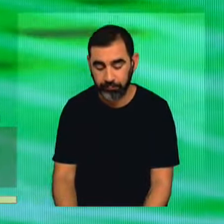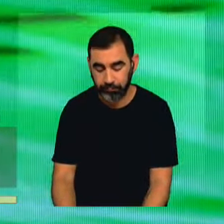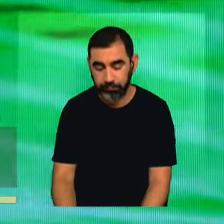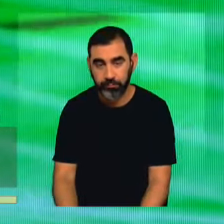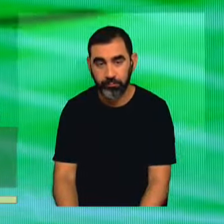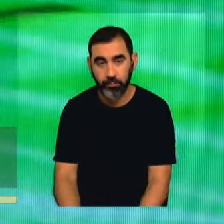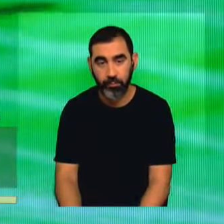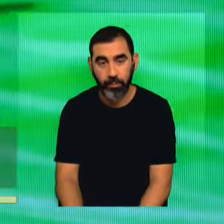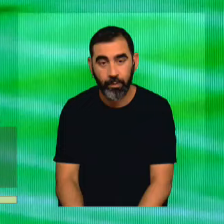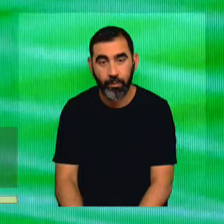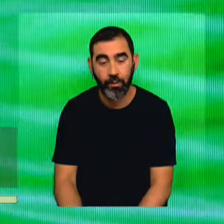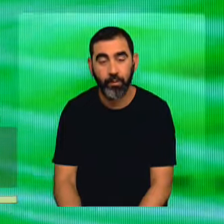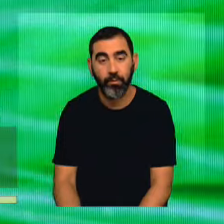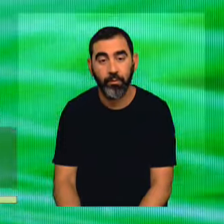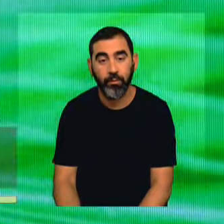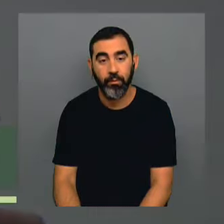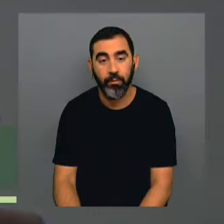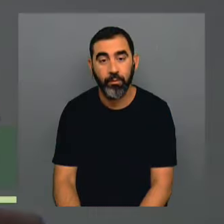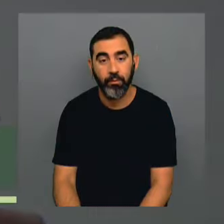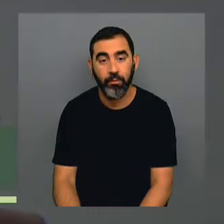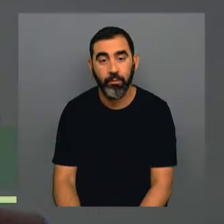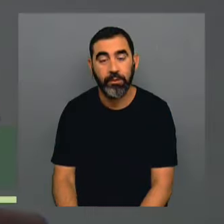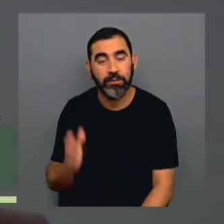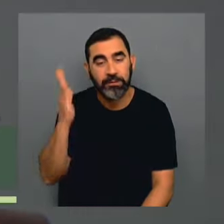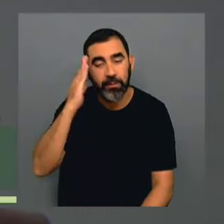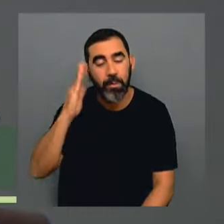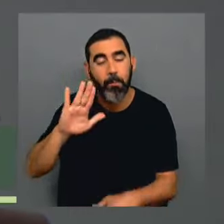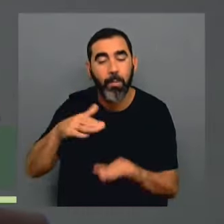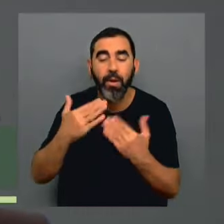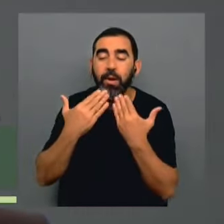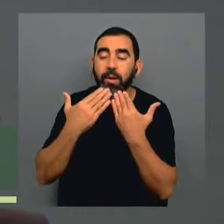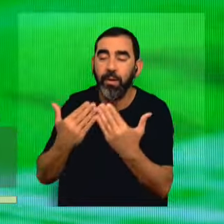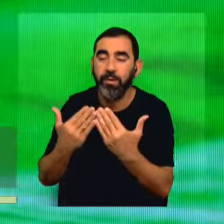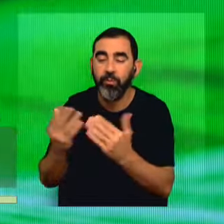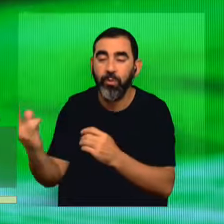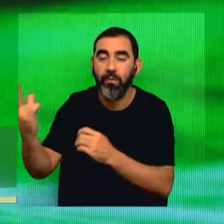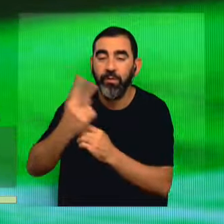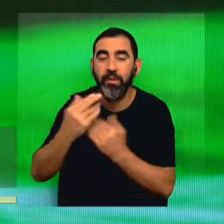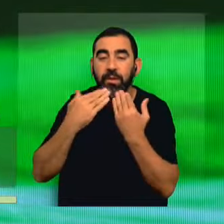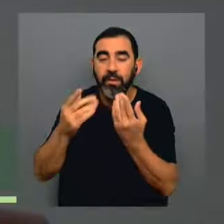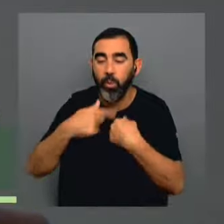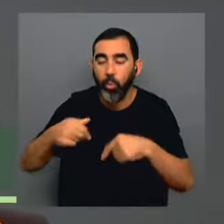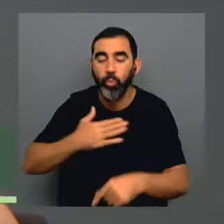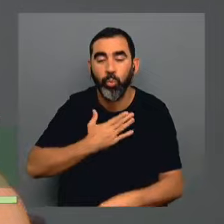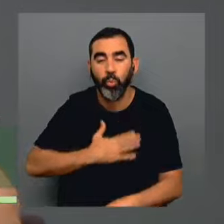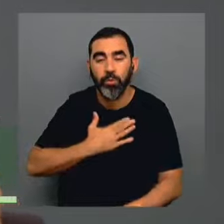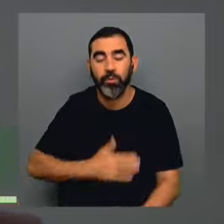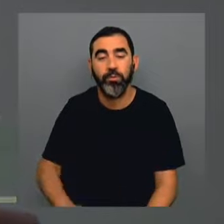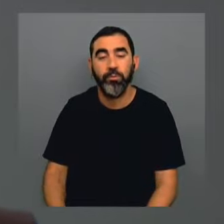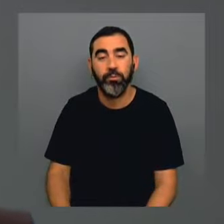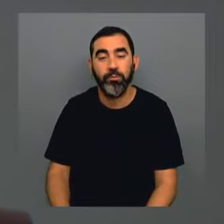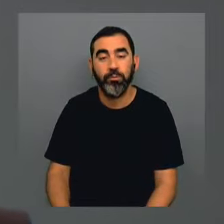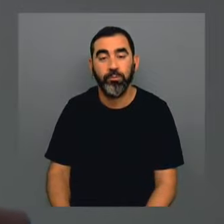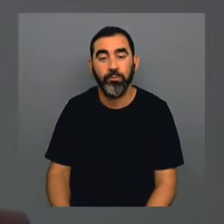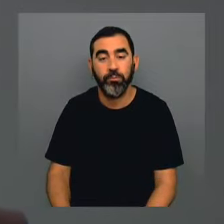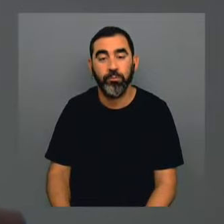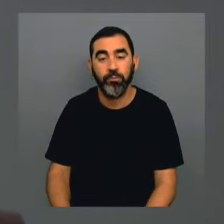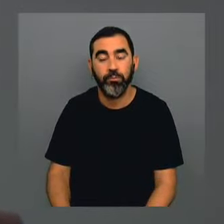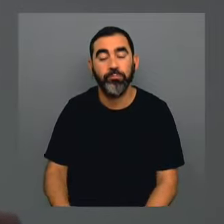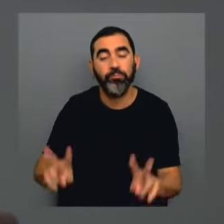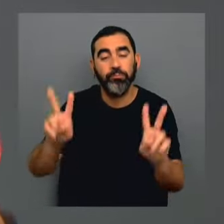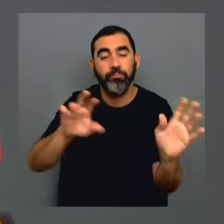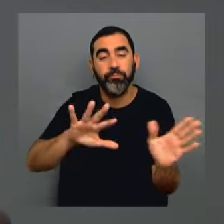para este para fin de año nos vamos Sabiendo un poquito más Marcelo barreiro Gracias por favor un gusto y nosotros ahora seguimos con otros